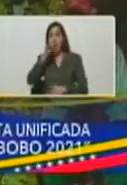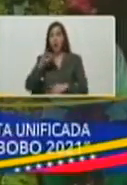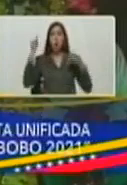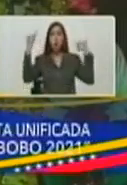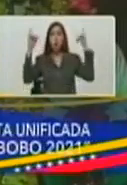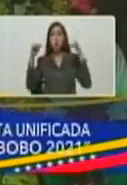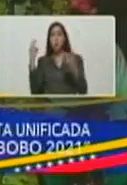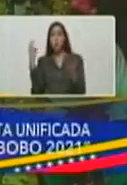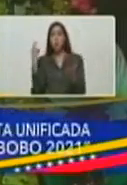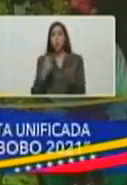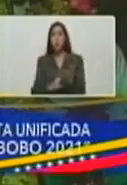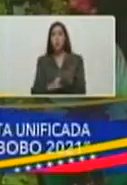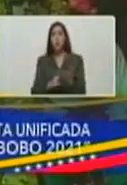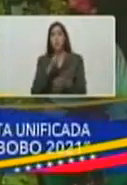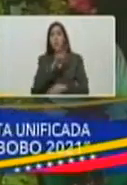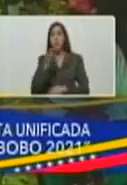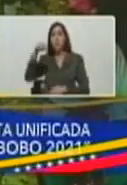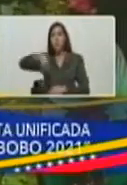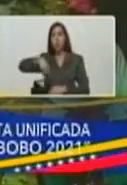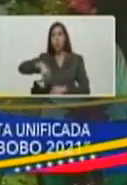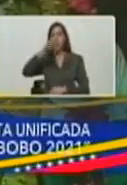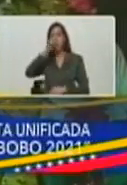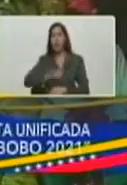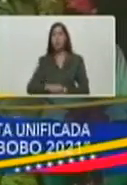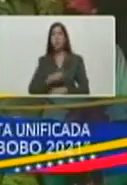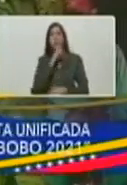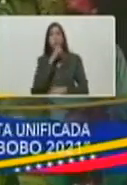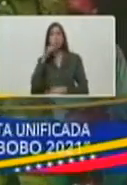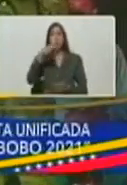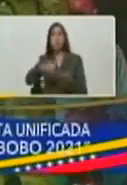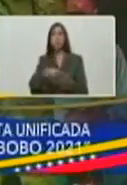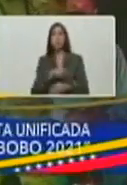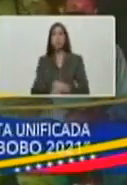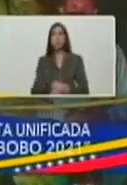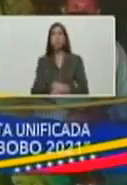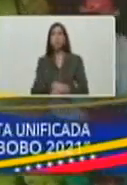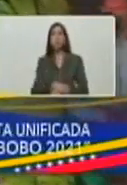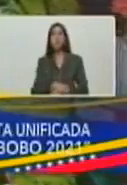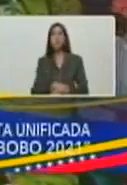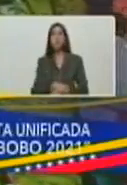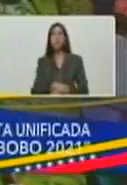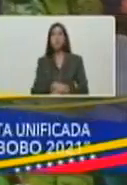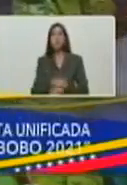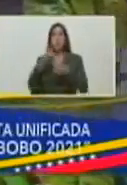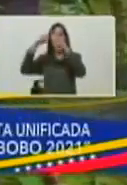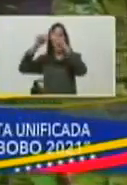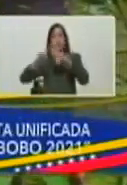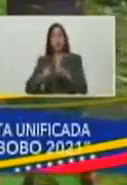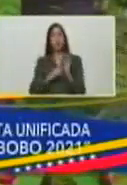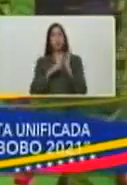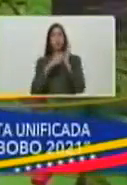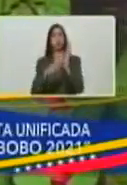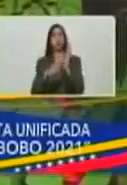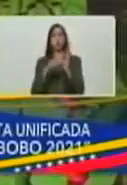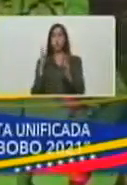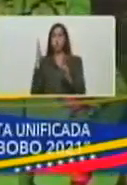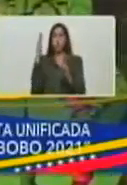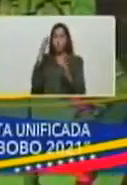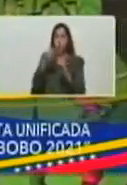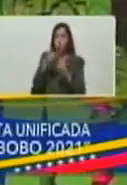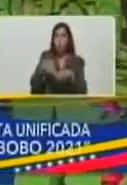año 2021, así se llama el ejercicio. Bueno, mi comandante, para el balance, el objetivo del